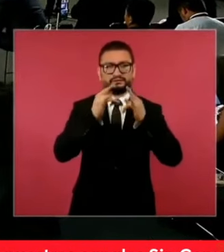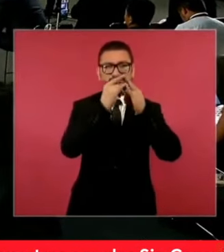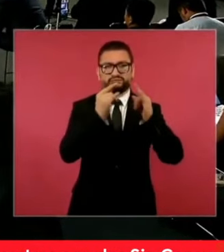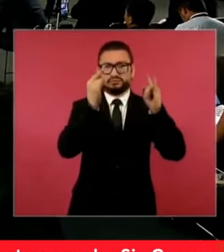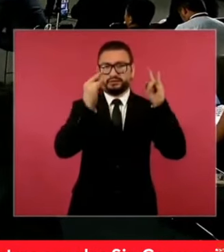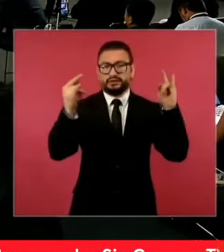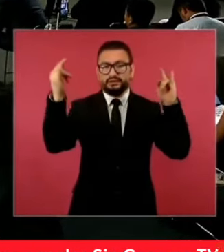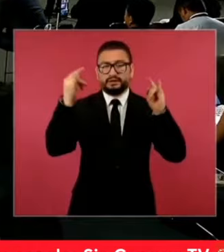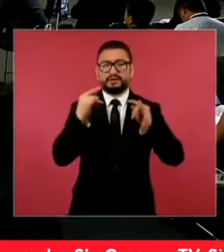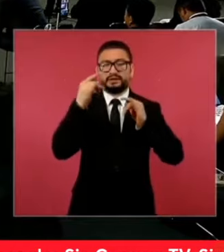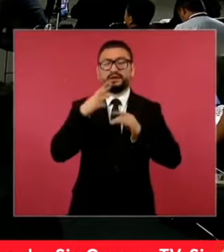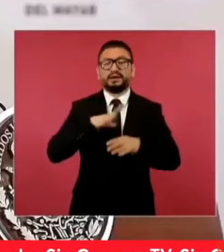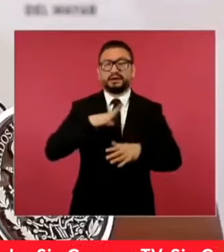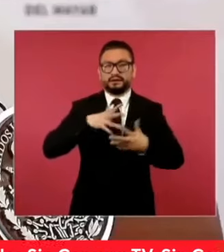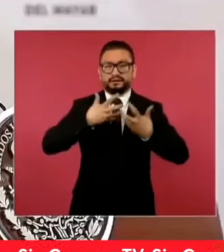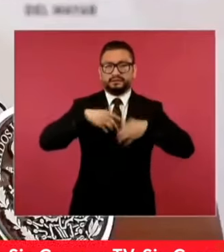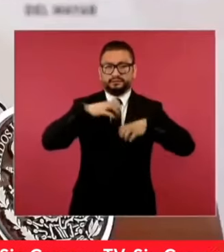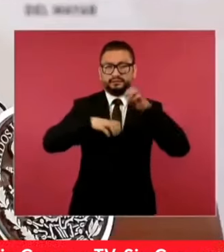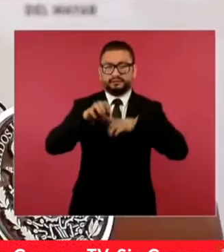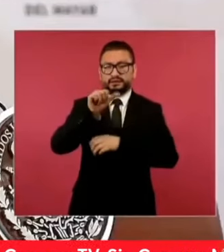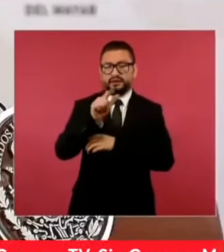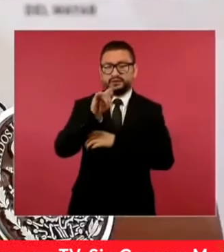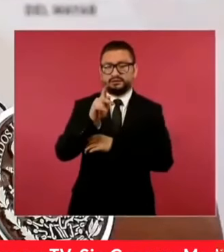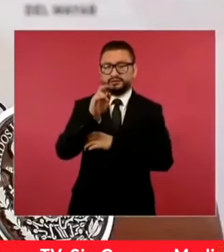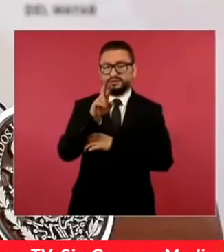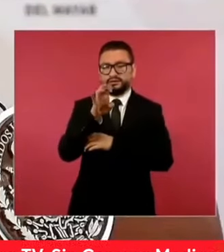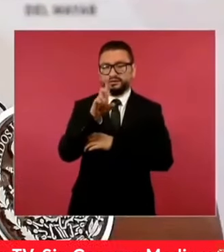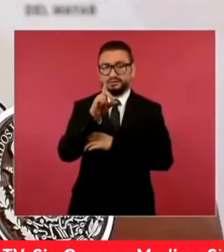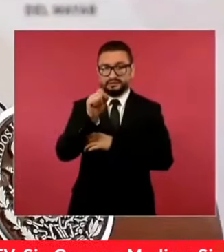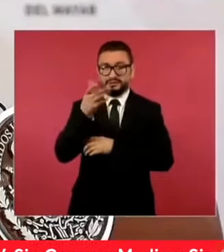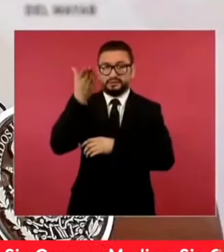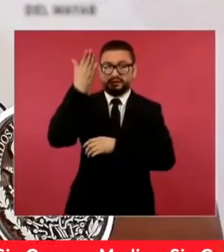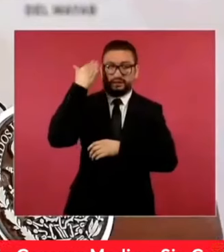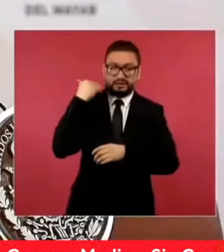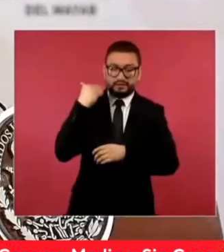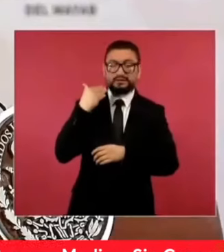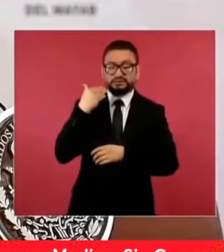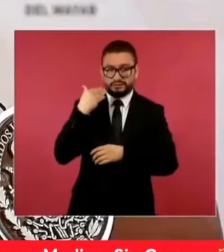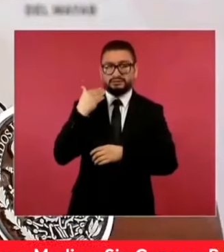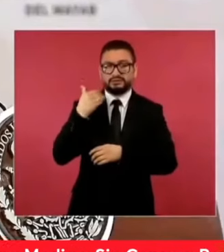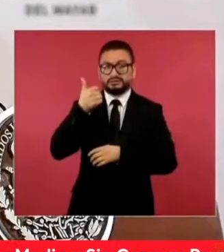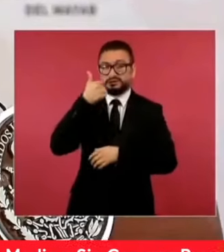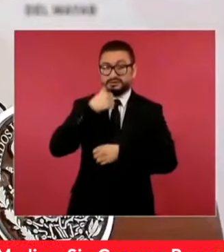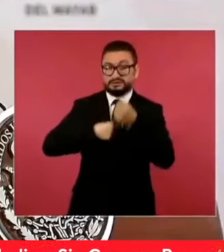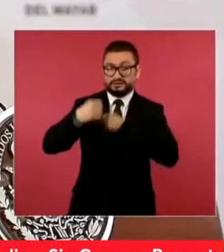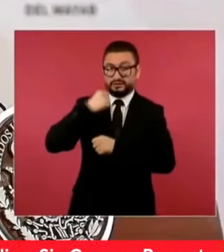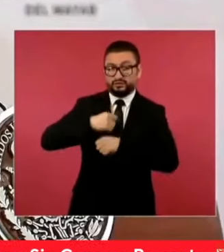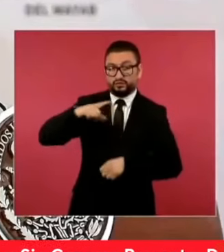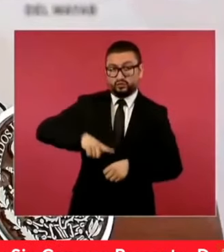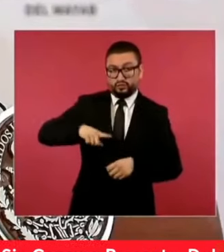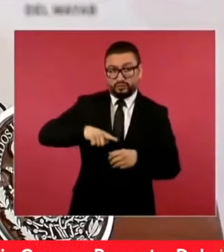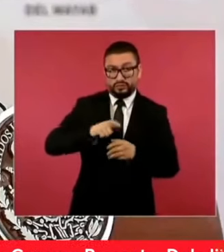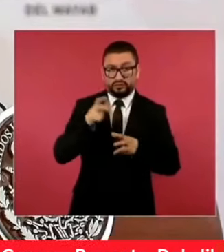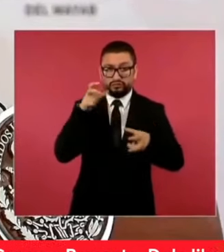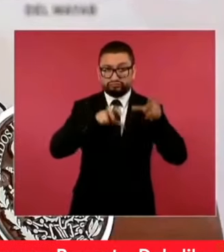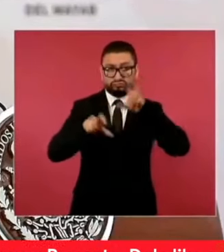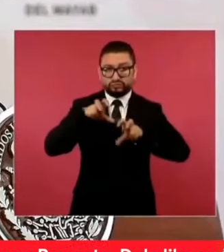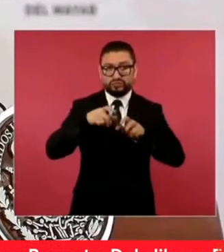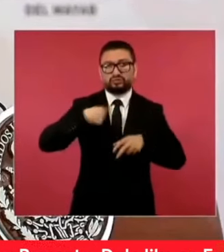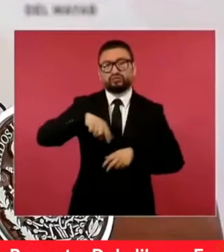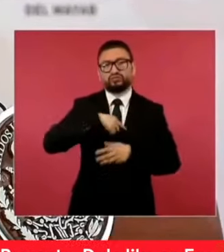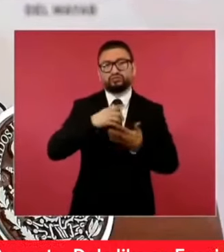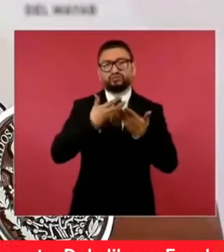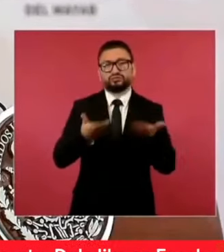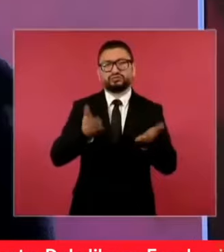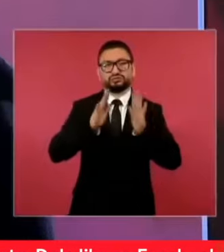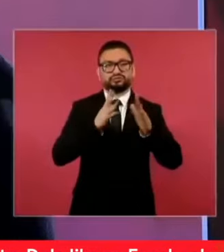empresa Altán Redes, donde ya el gobierno había invertido en el sexenio anterior. Nosotros la potenciamos construyendo